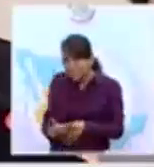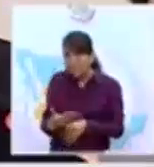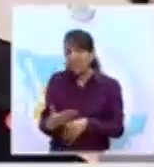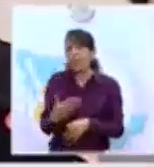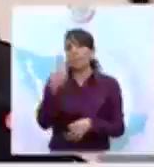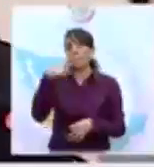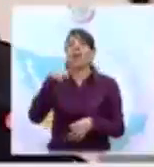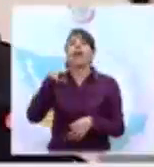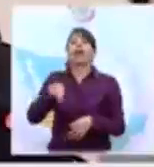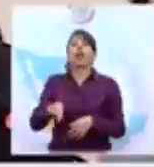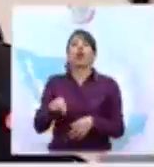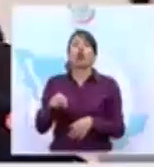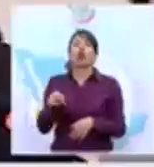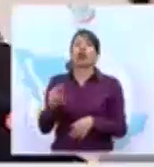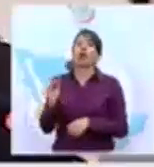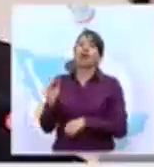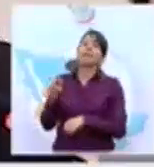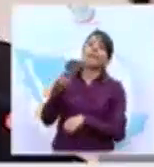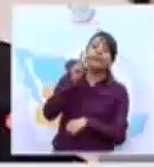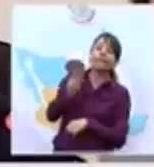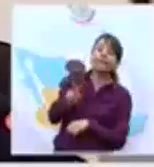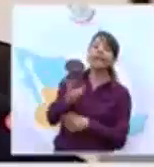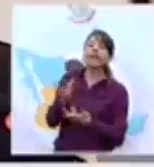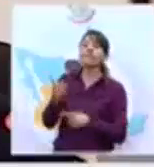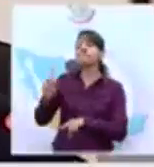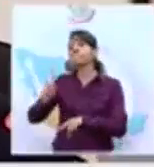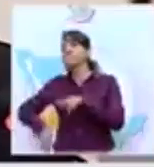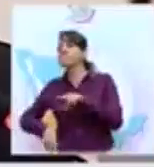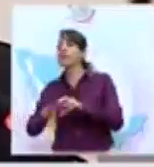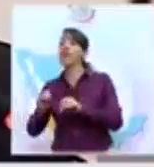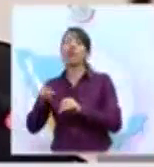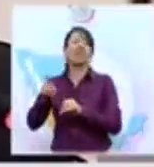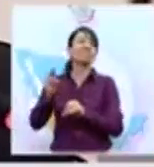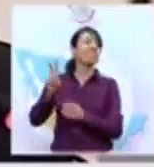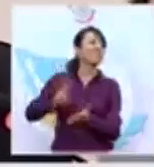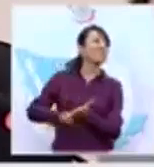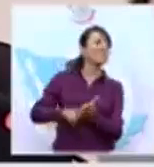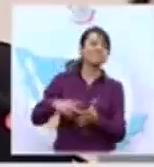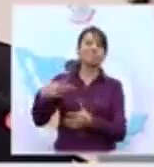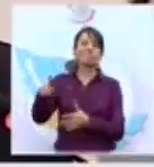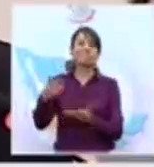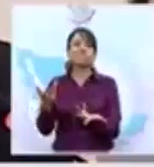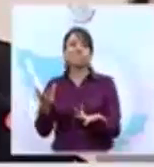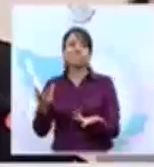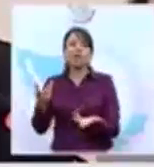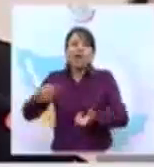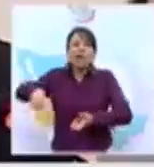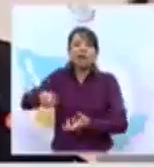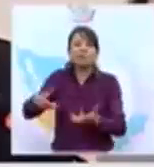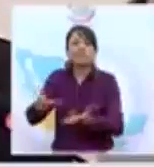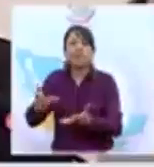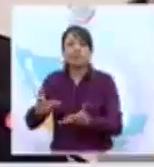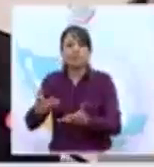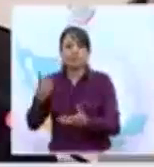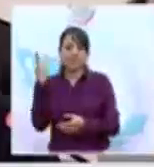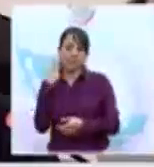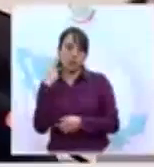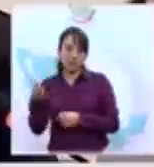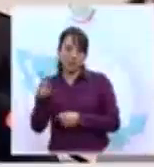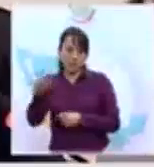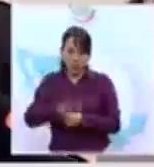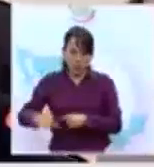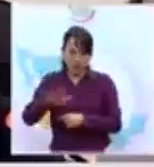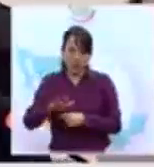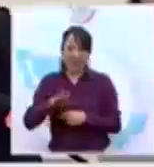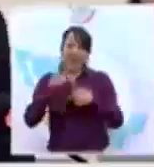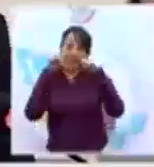o anulando las acciones de política pública en materia de desarrollo social. A mí lo que